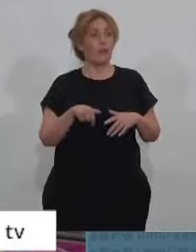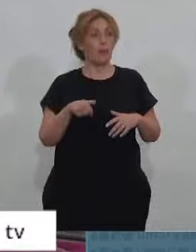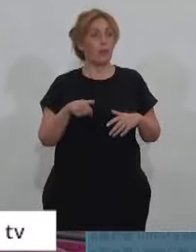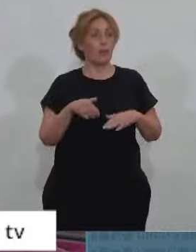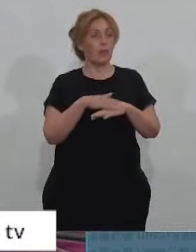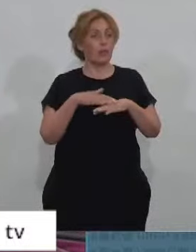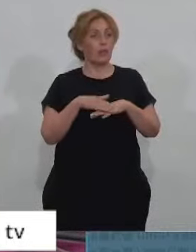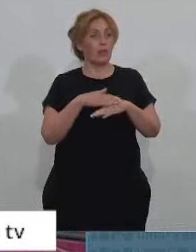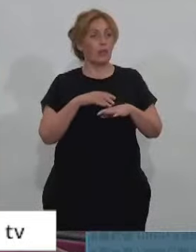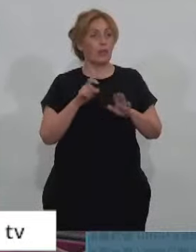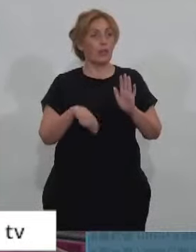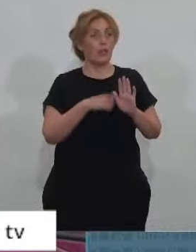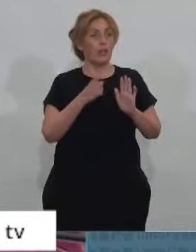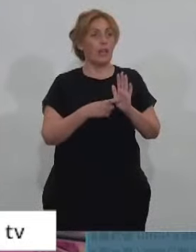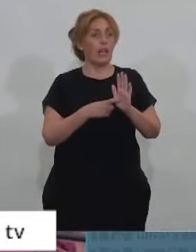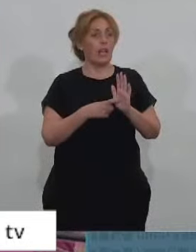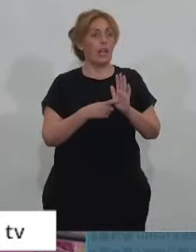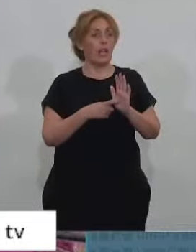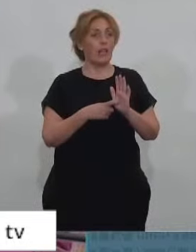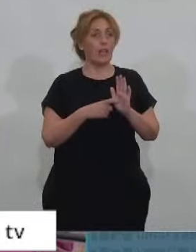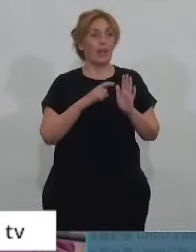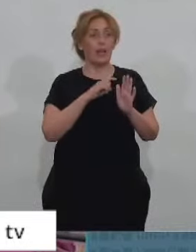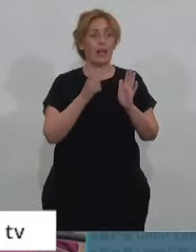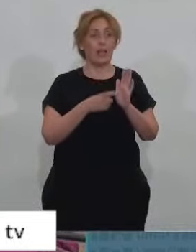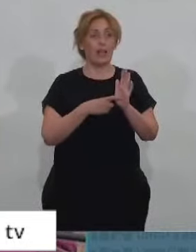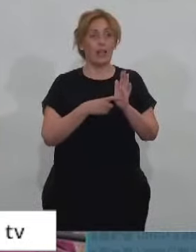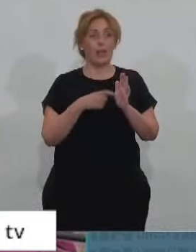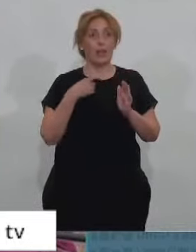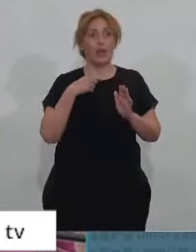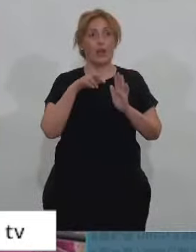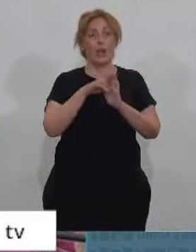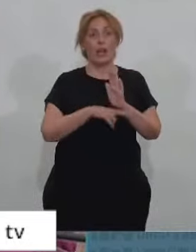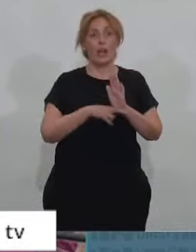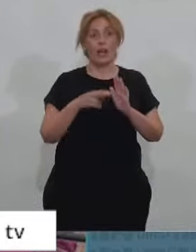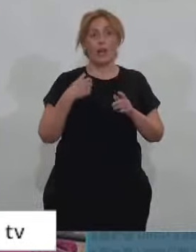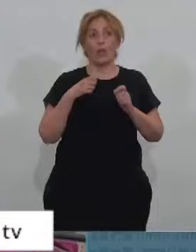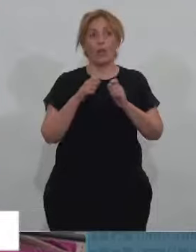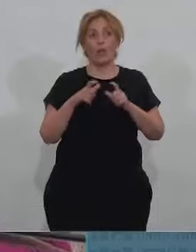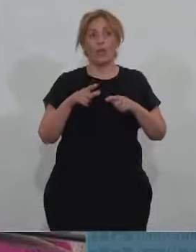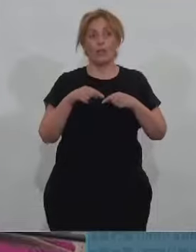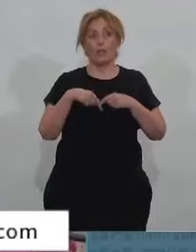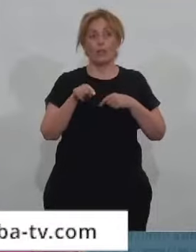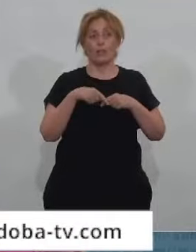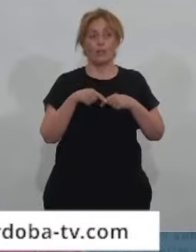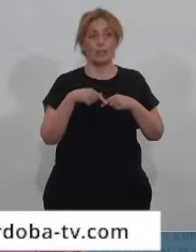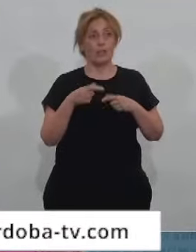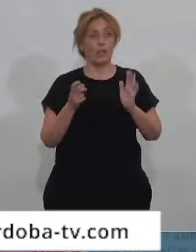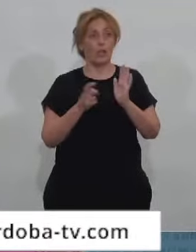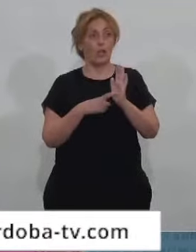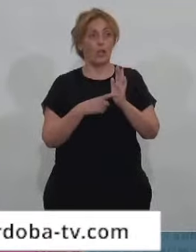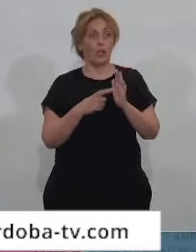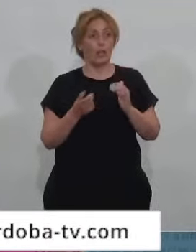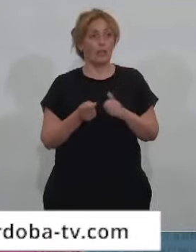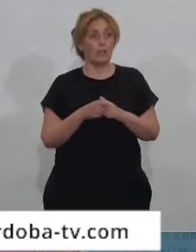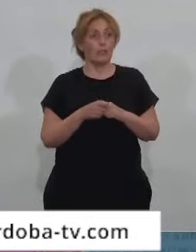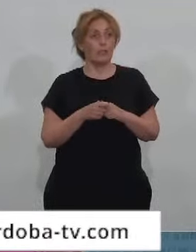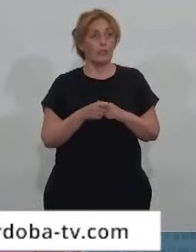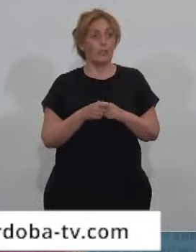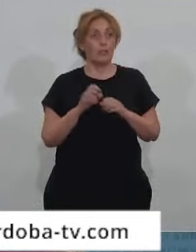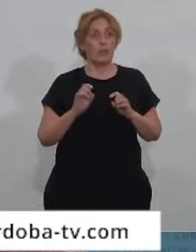obligaba a regular el teletrabajo reglamentariamente, por reglamento. Y además es muy clara la ley de función pública andaluza en ese